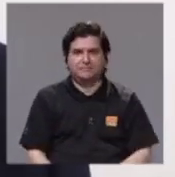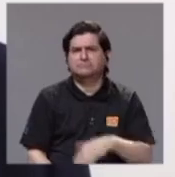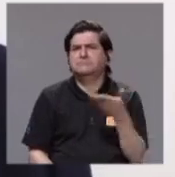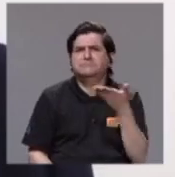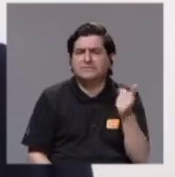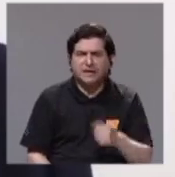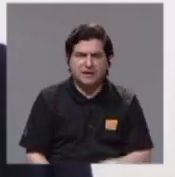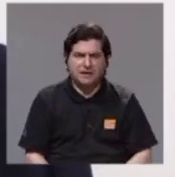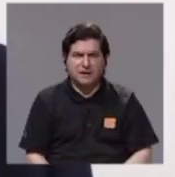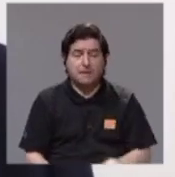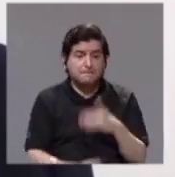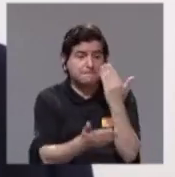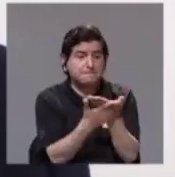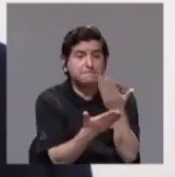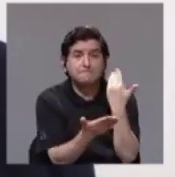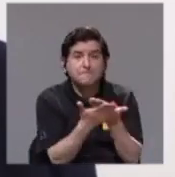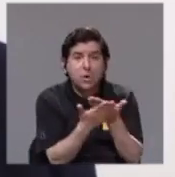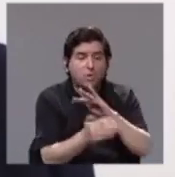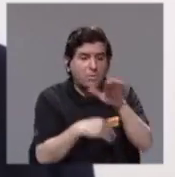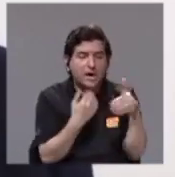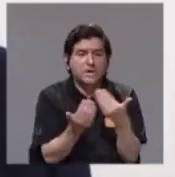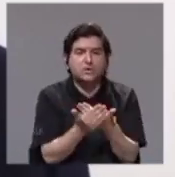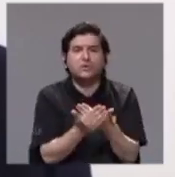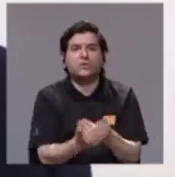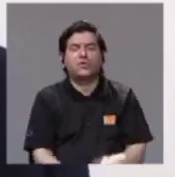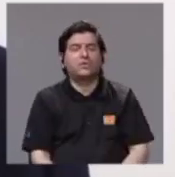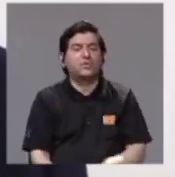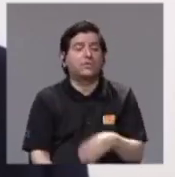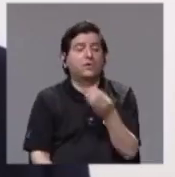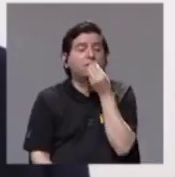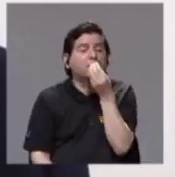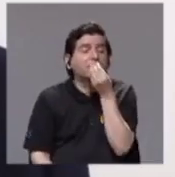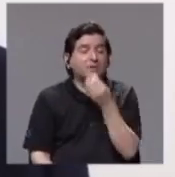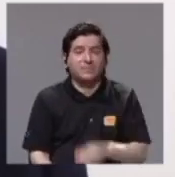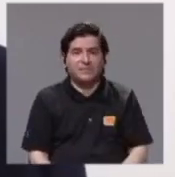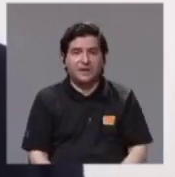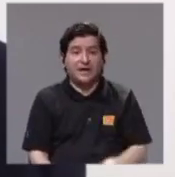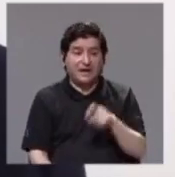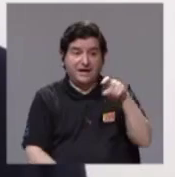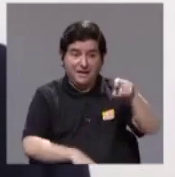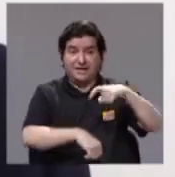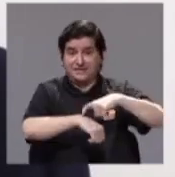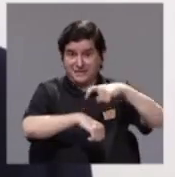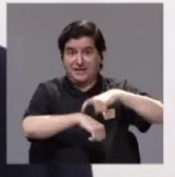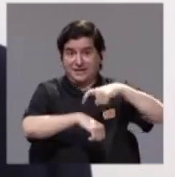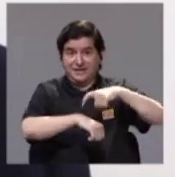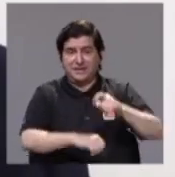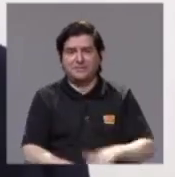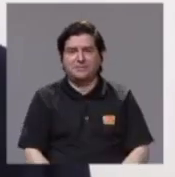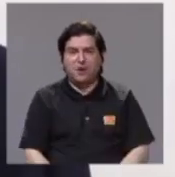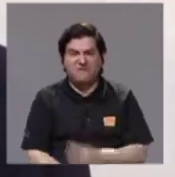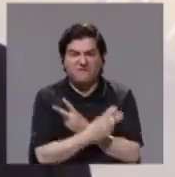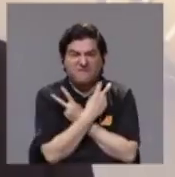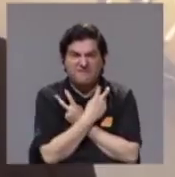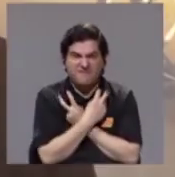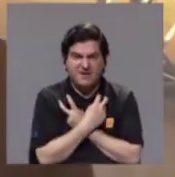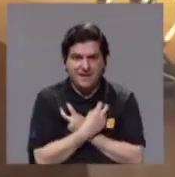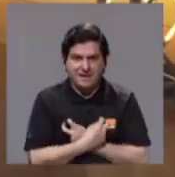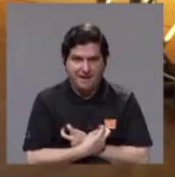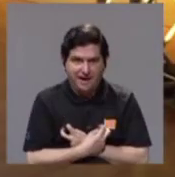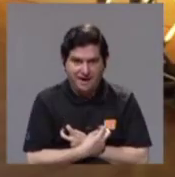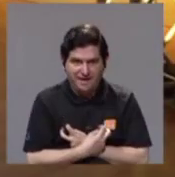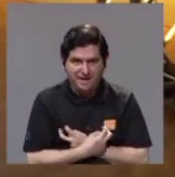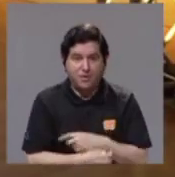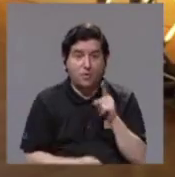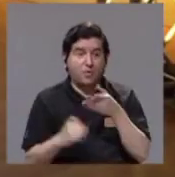responsabilidad de probar todos los platillos que comía Cortés, porque en la época el